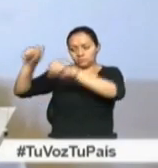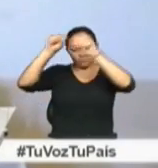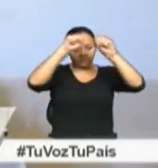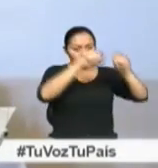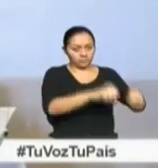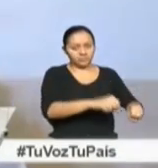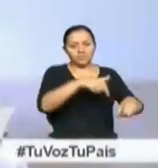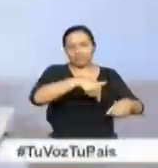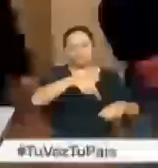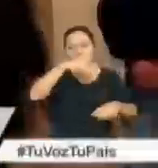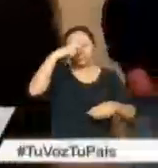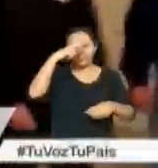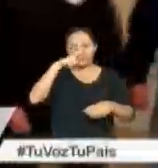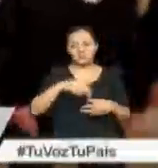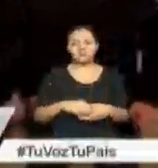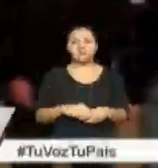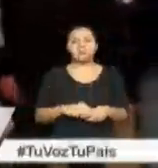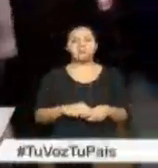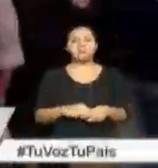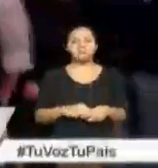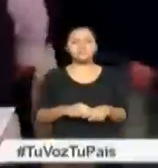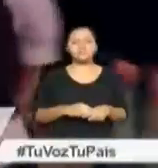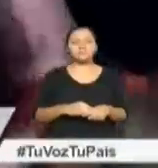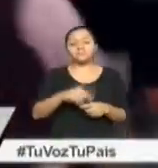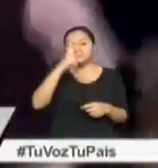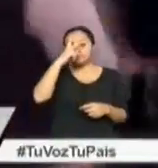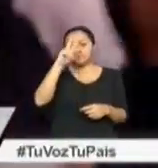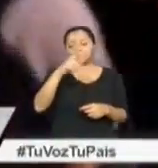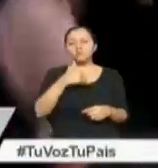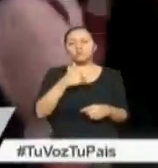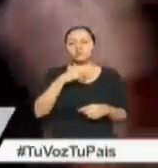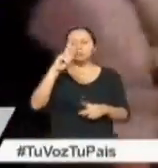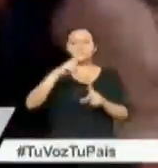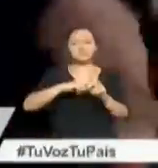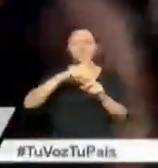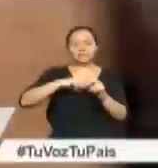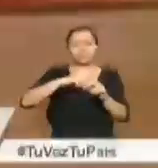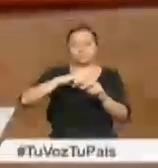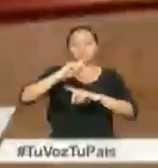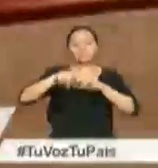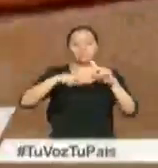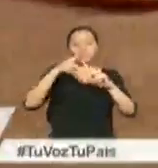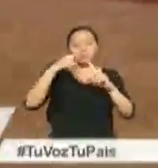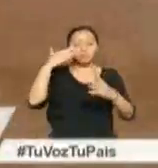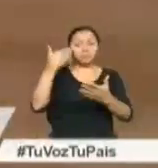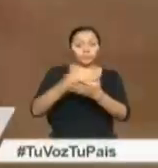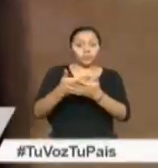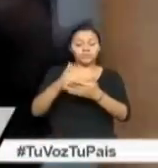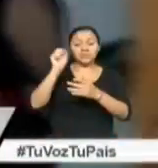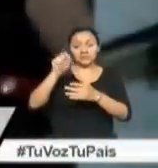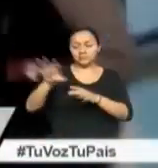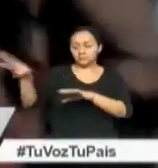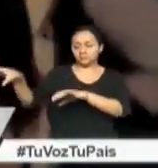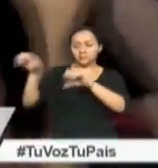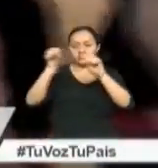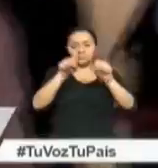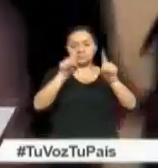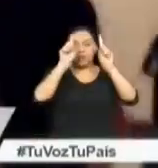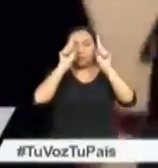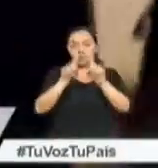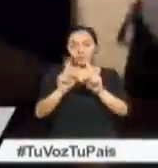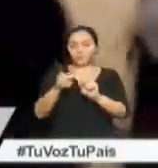fines de extradición de Javier Duarte. México tiene 60 días para presentar las pruebas de su petición como parte de un convenio